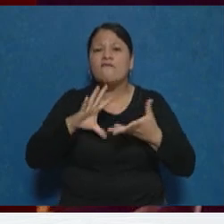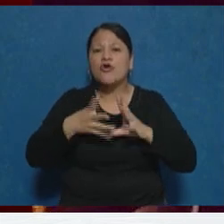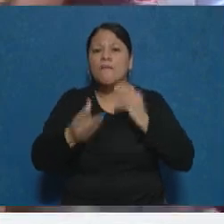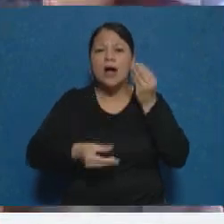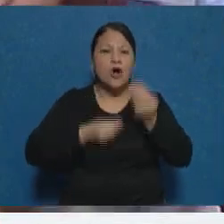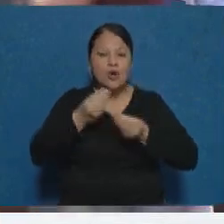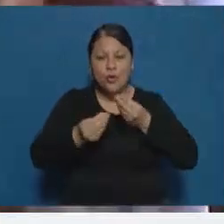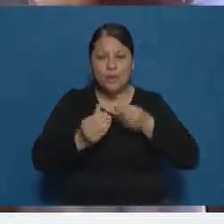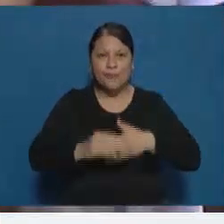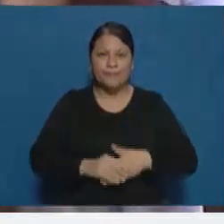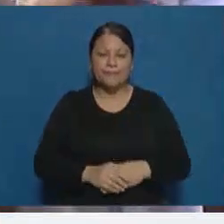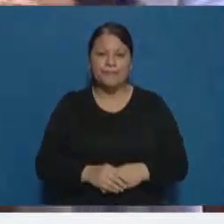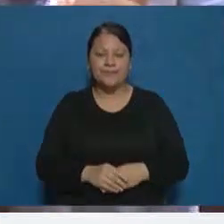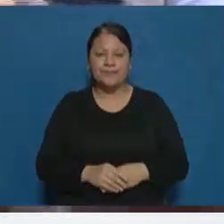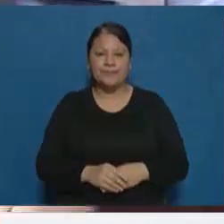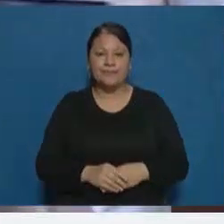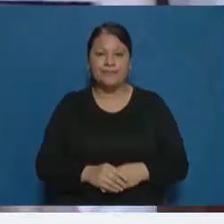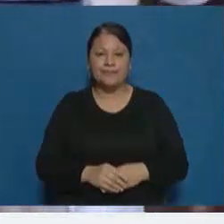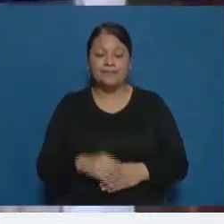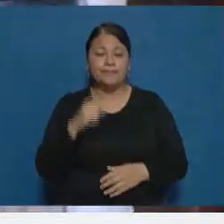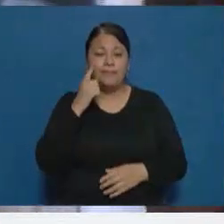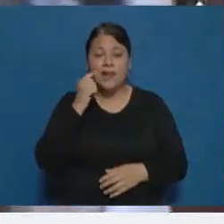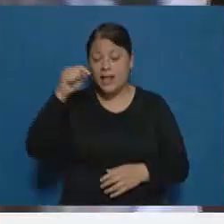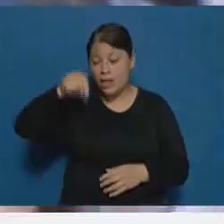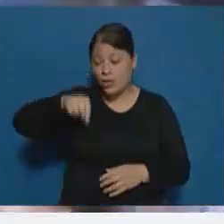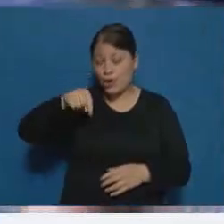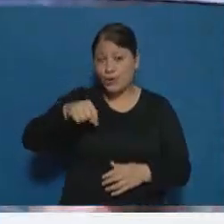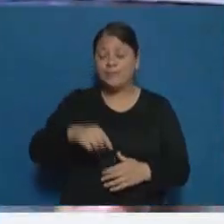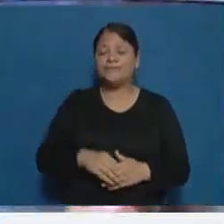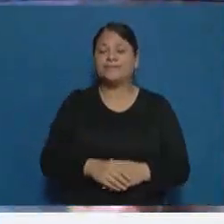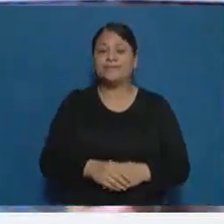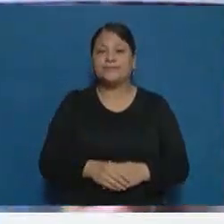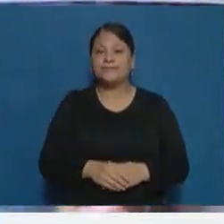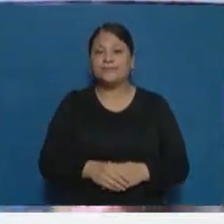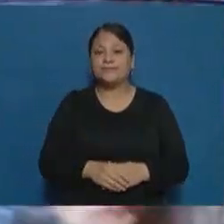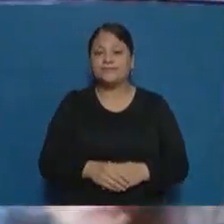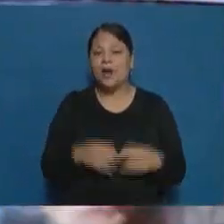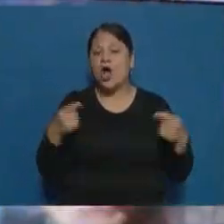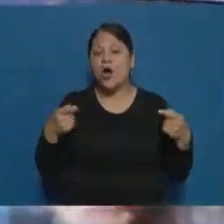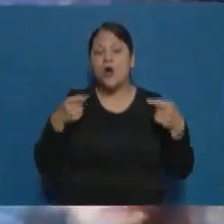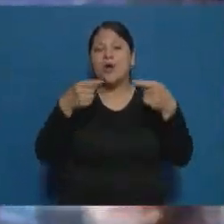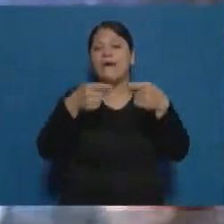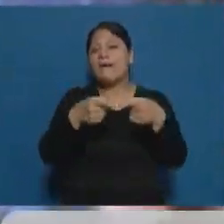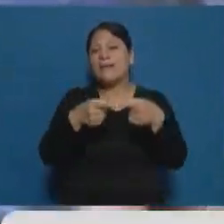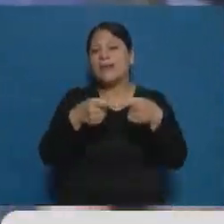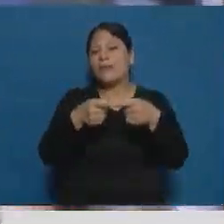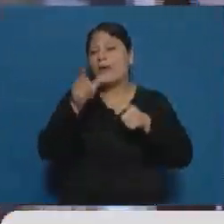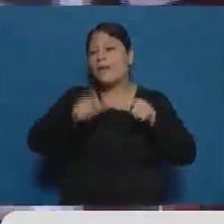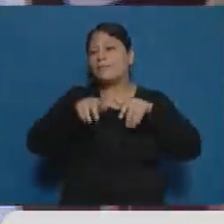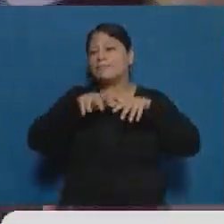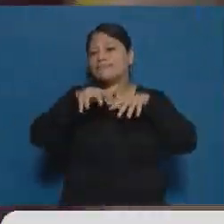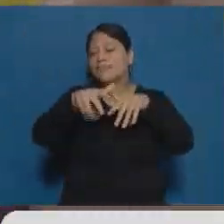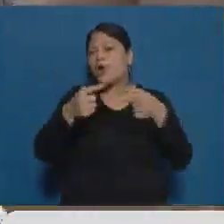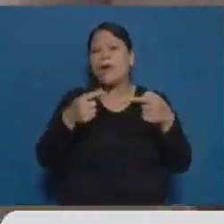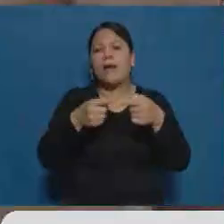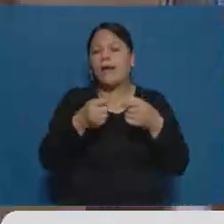Bueno, Dani, básicamente lo que en el día de hoy ha llegado... O el objetivo que traen todas estas personas que se